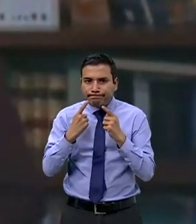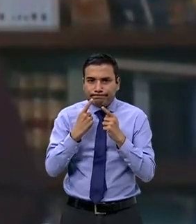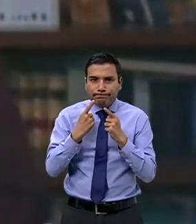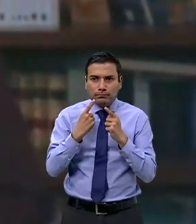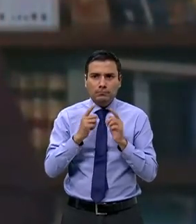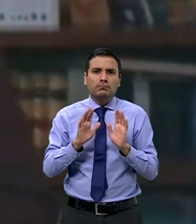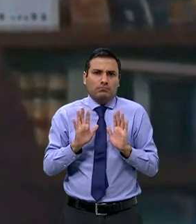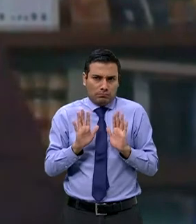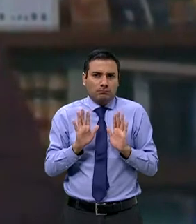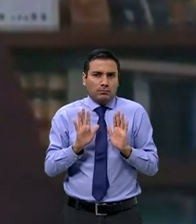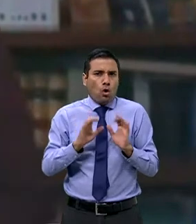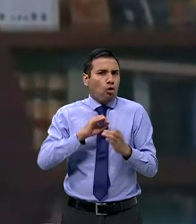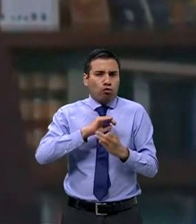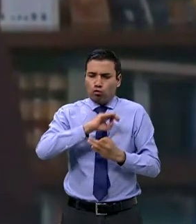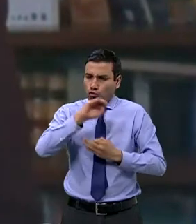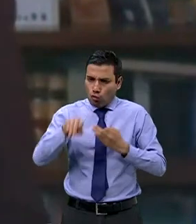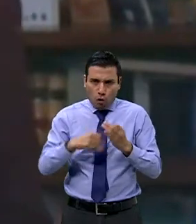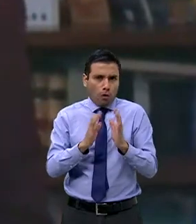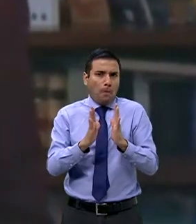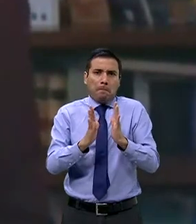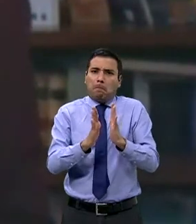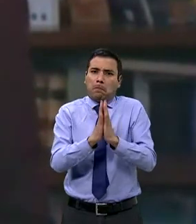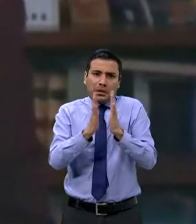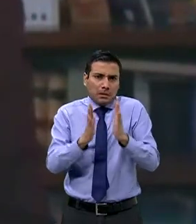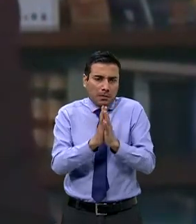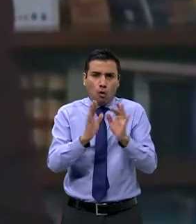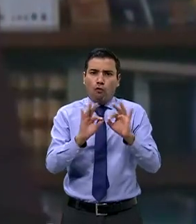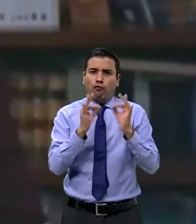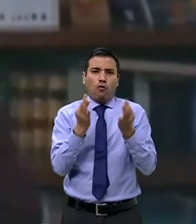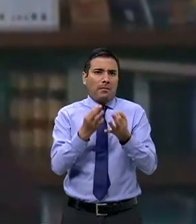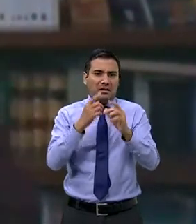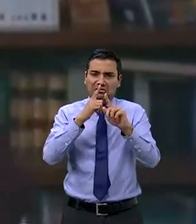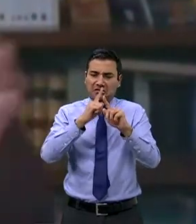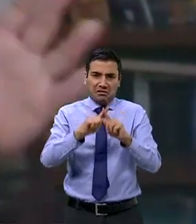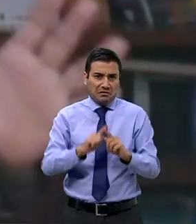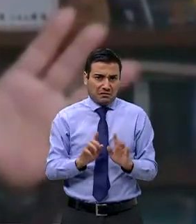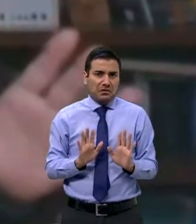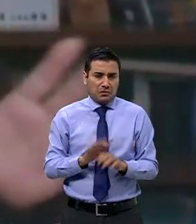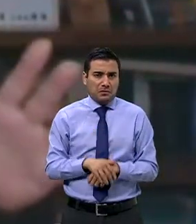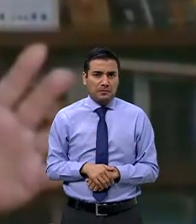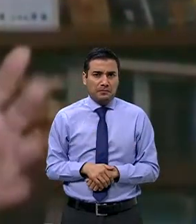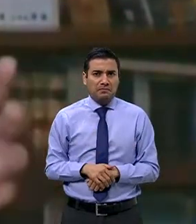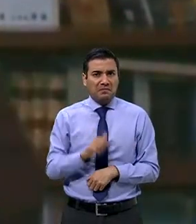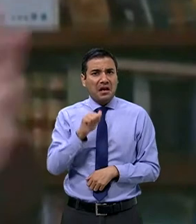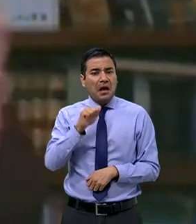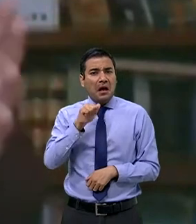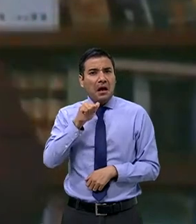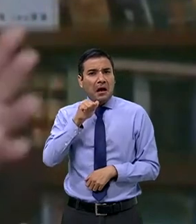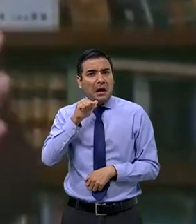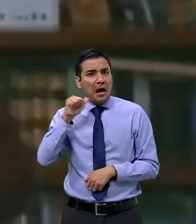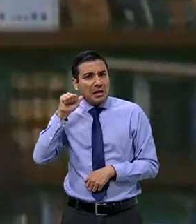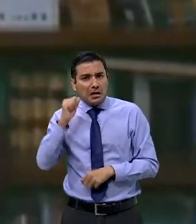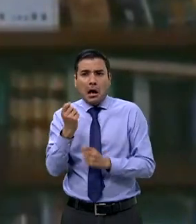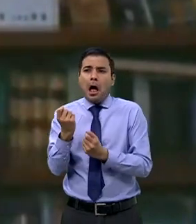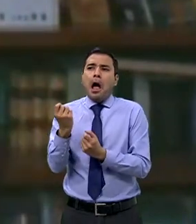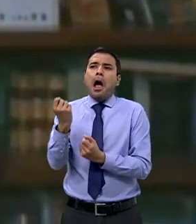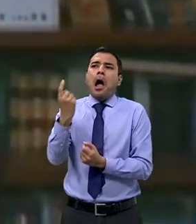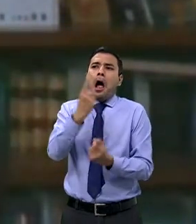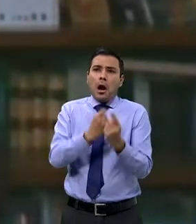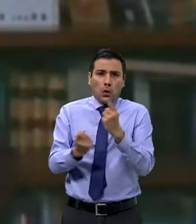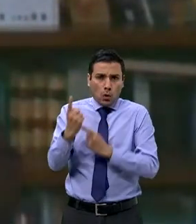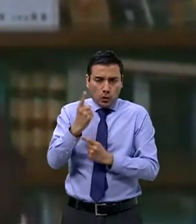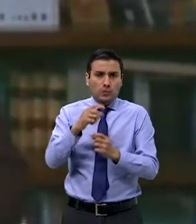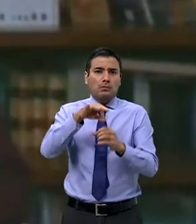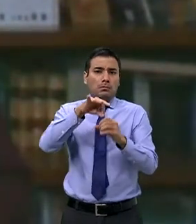muchas formas y el día de ayer se pudo concretar un nivel de participación pero eso no es lo que